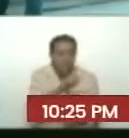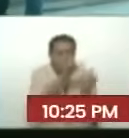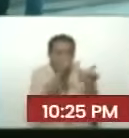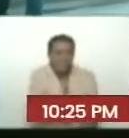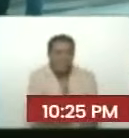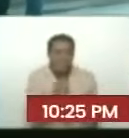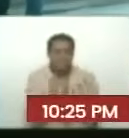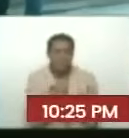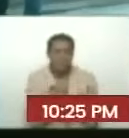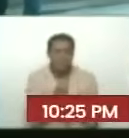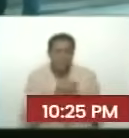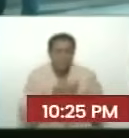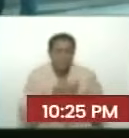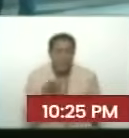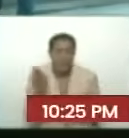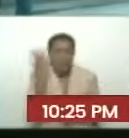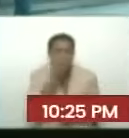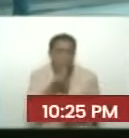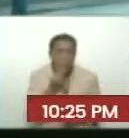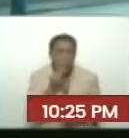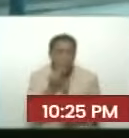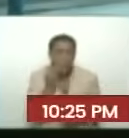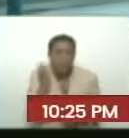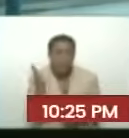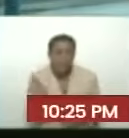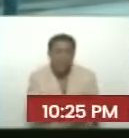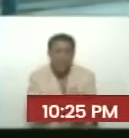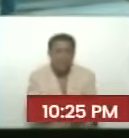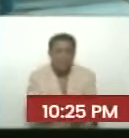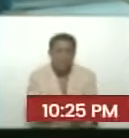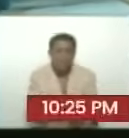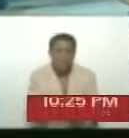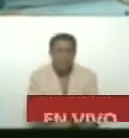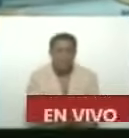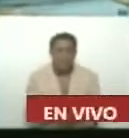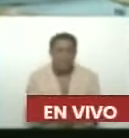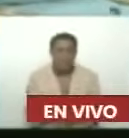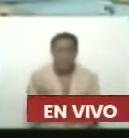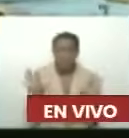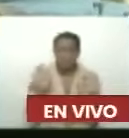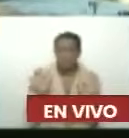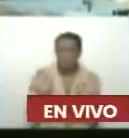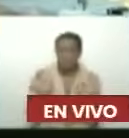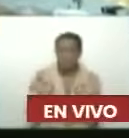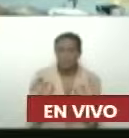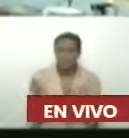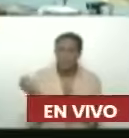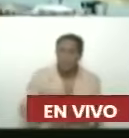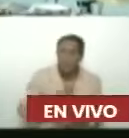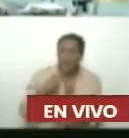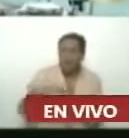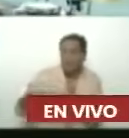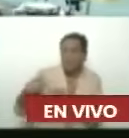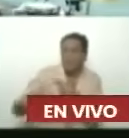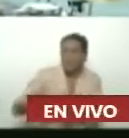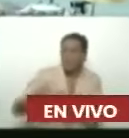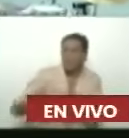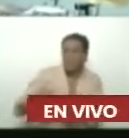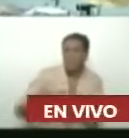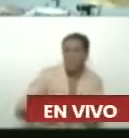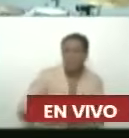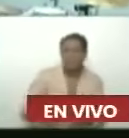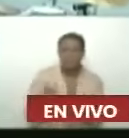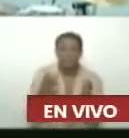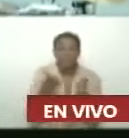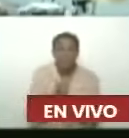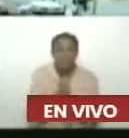artista querido por la juventud, cantando uno de los cantos que hoy más se reproduce. Se